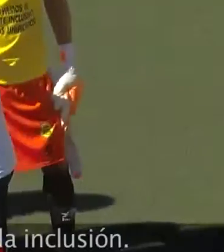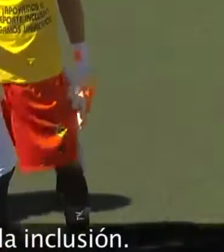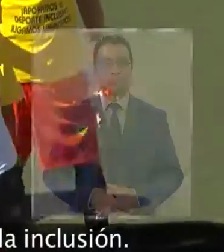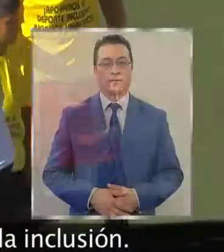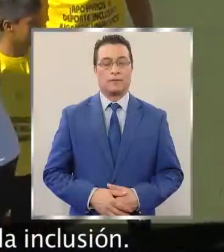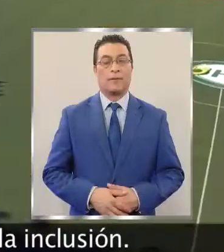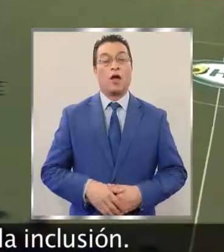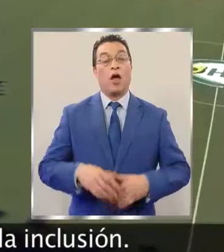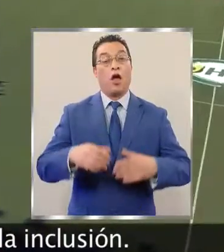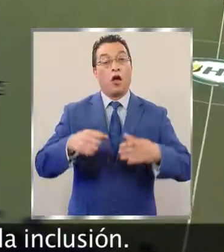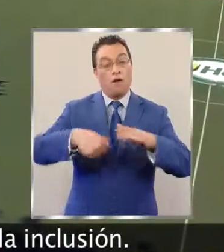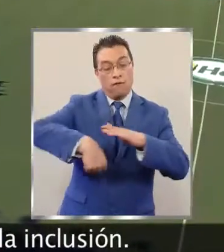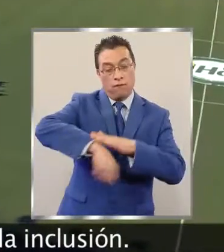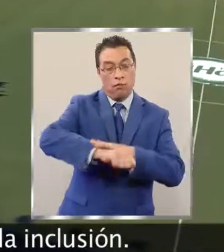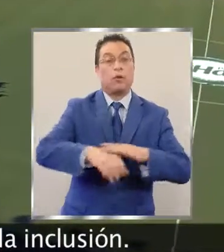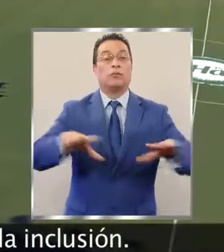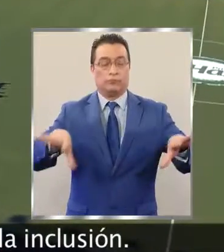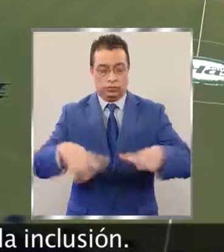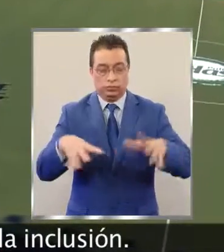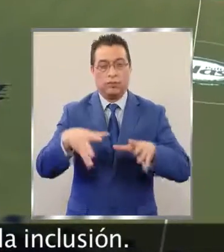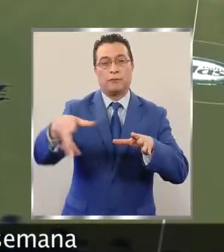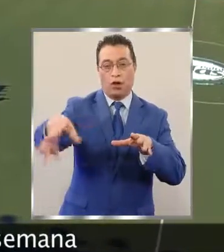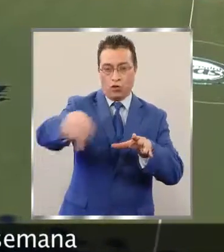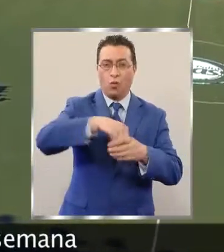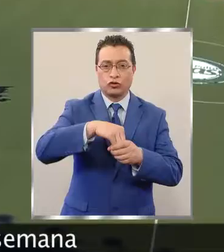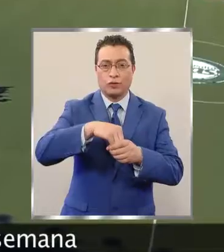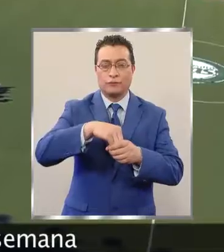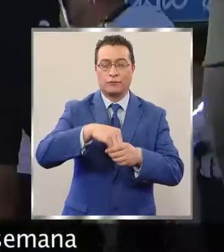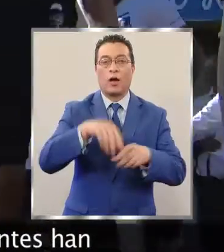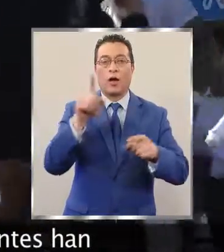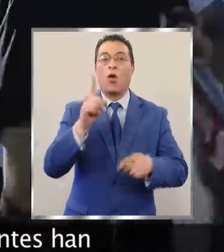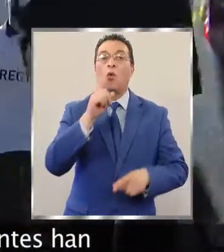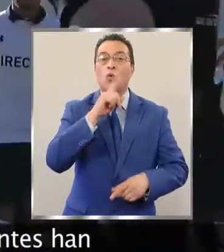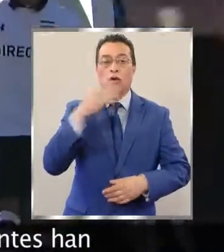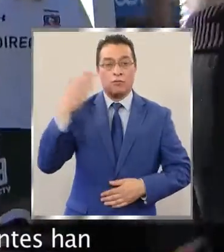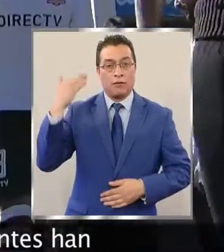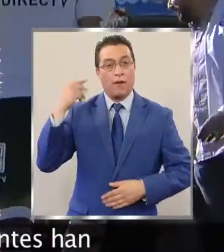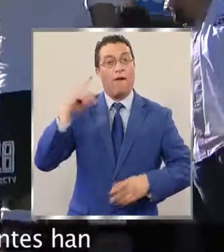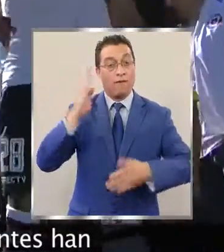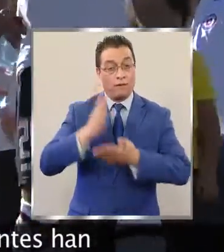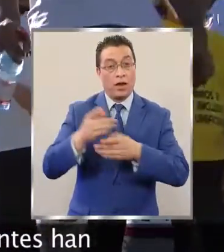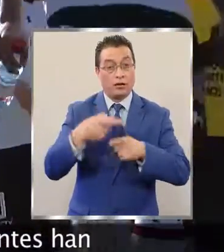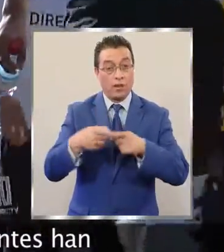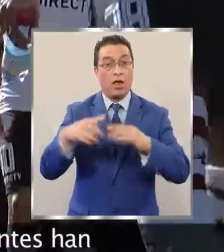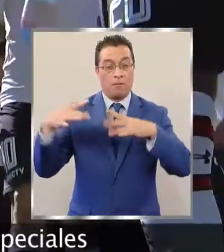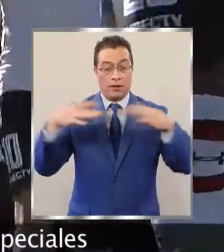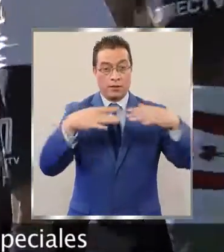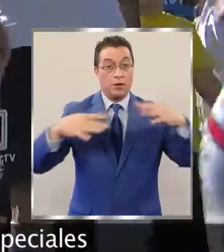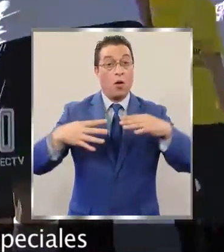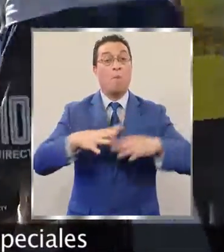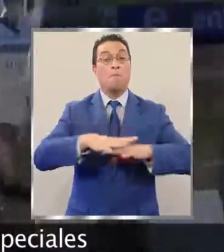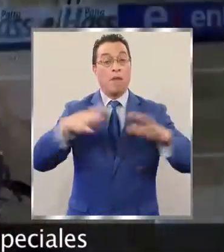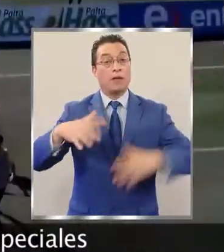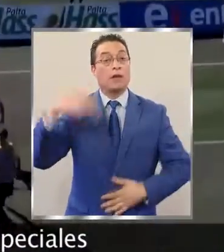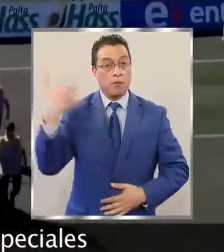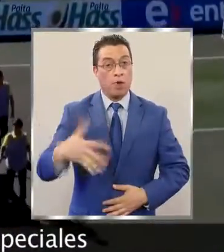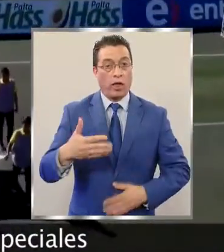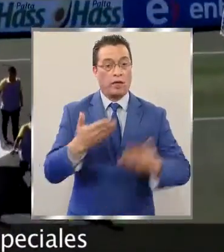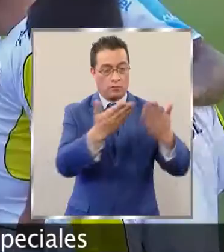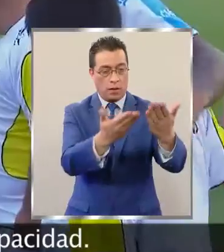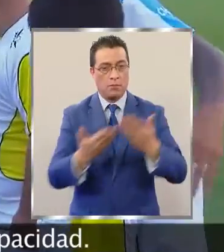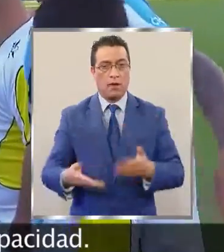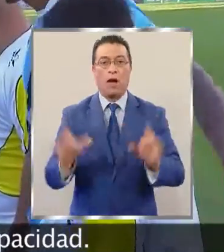El fútbol se la juega por la inclusión. En los últimos fines de semana, los partidos más importantes han tenido como invitados